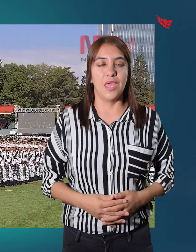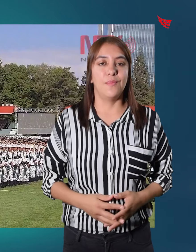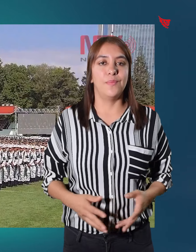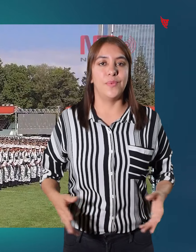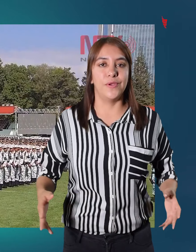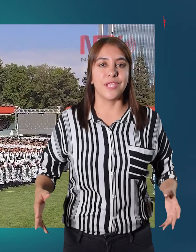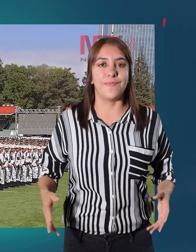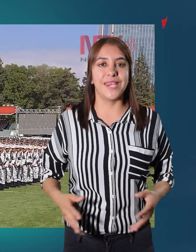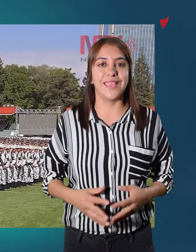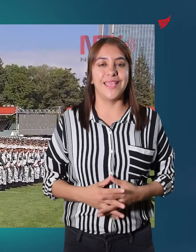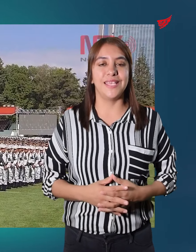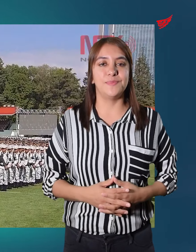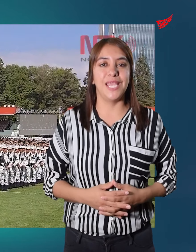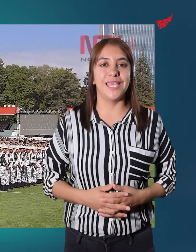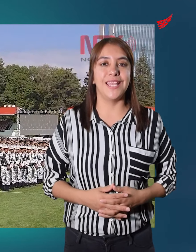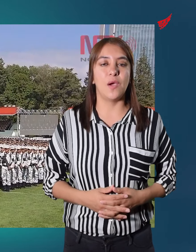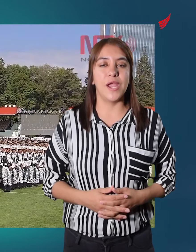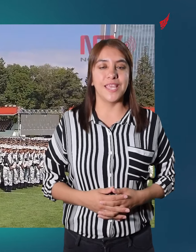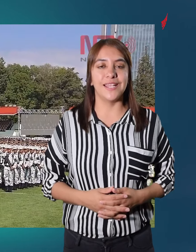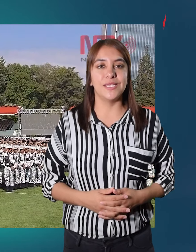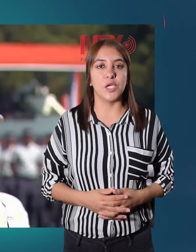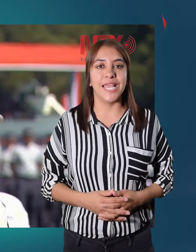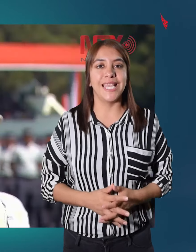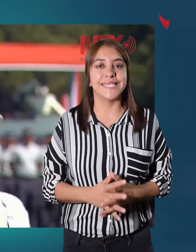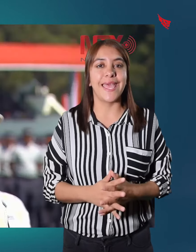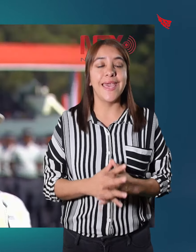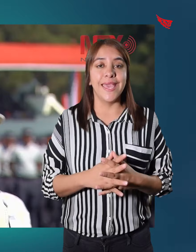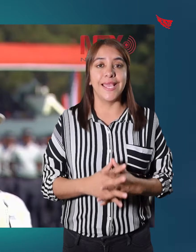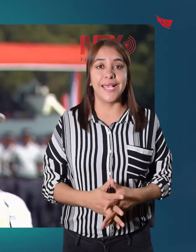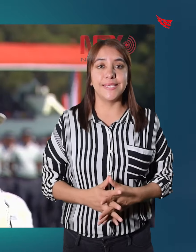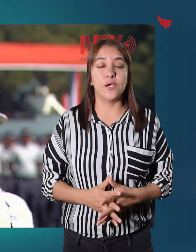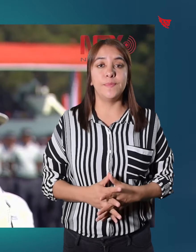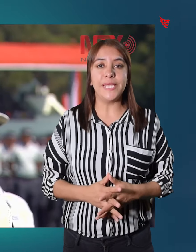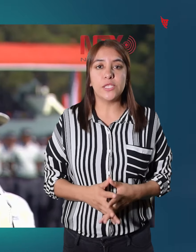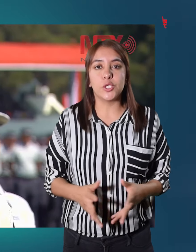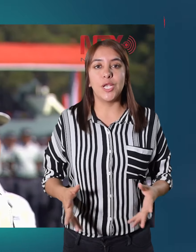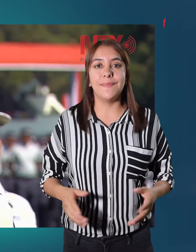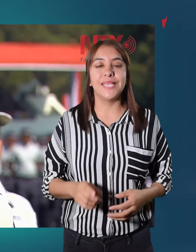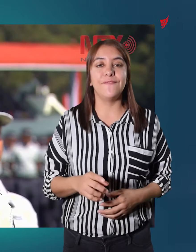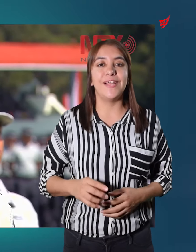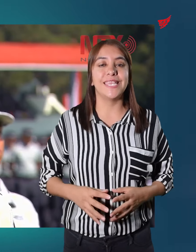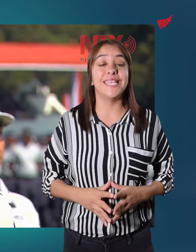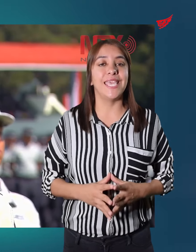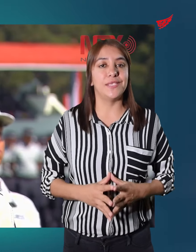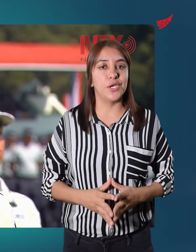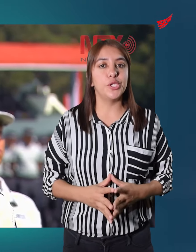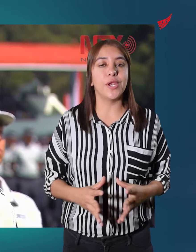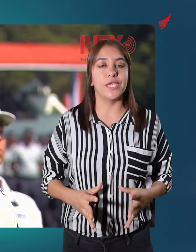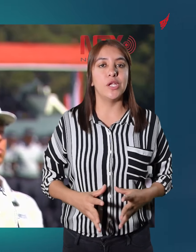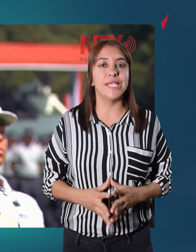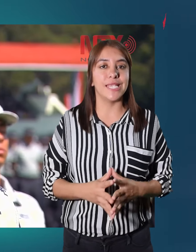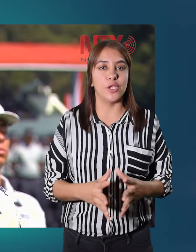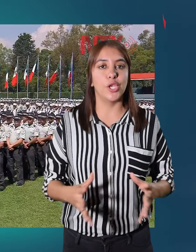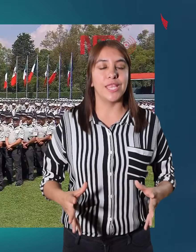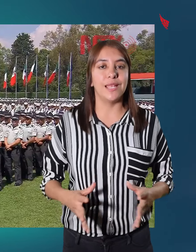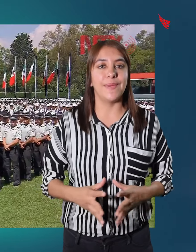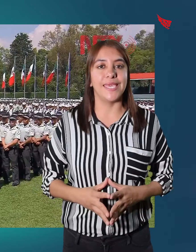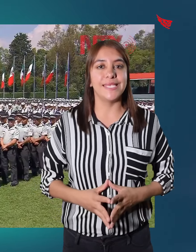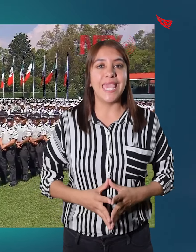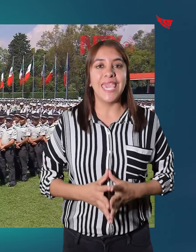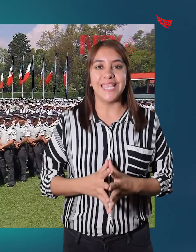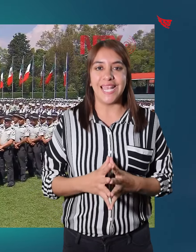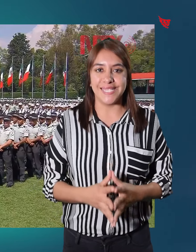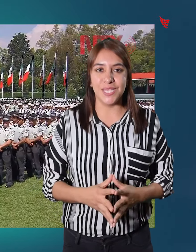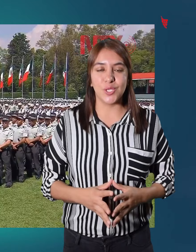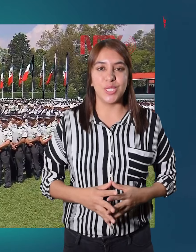nadie. Por otra parte, el despliegue de la Guardia Nacional está casi completo. Solamente faltan 18 regiones del norte del